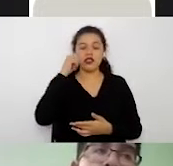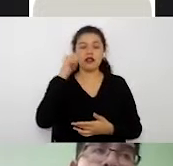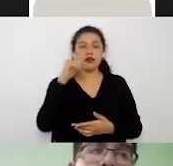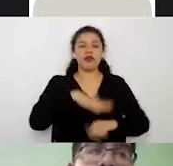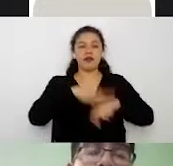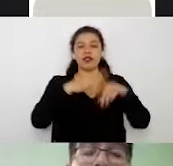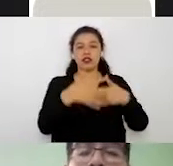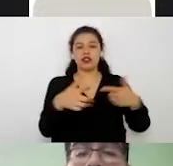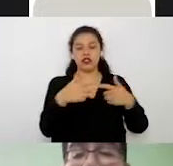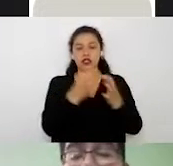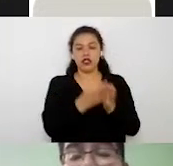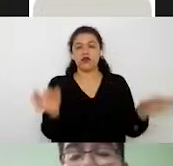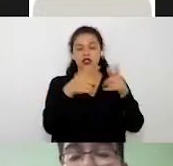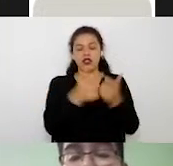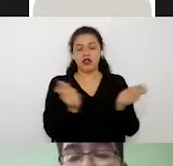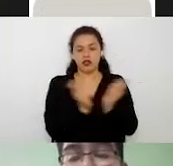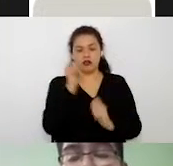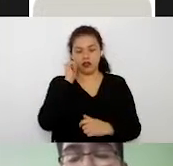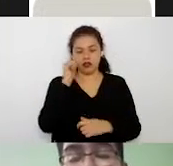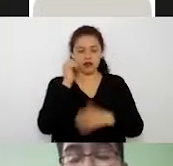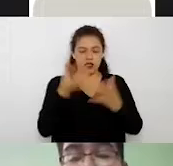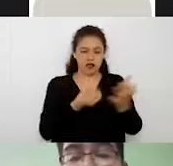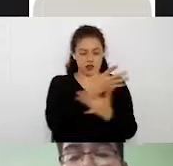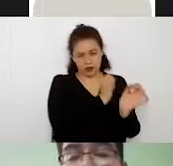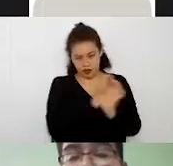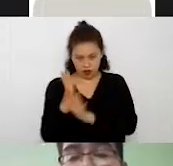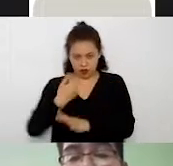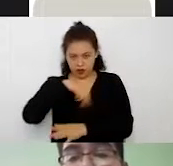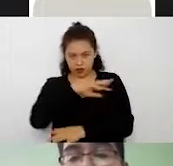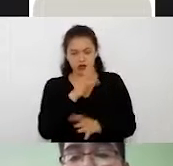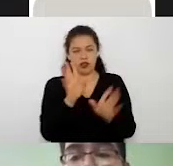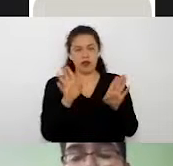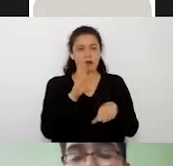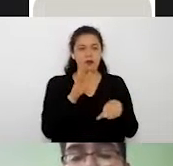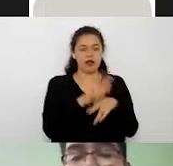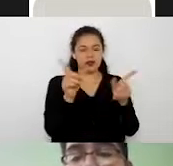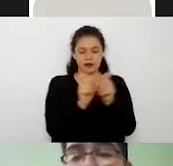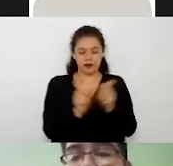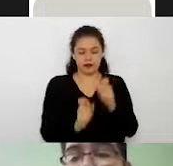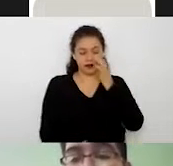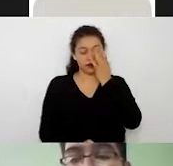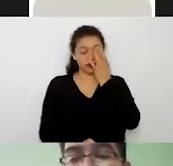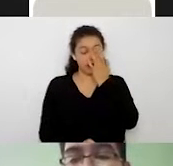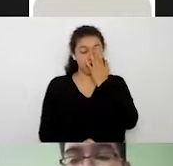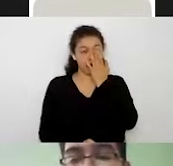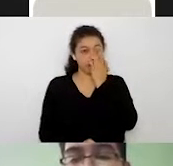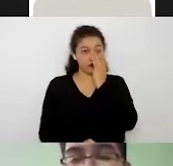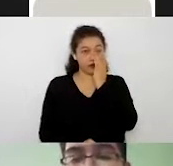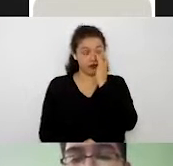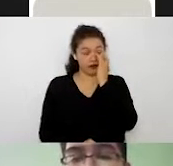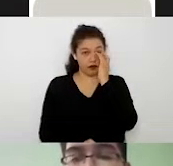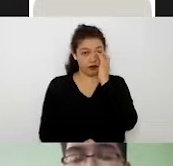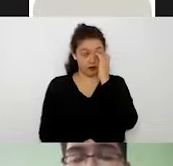en el de evacuación y repliegue, que ahorita lo vamos a repasar, para saber qué necesidades tenemos en